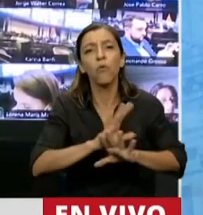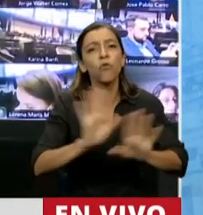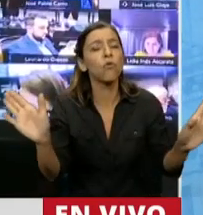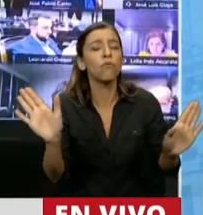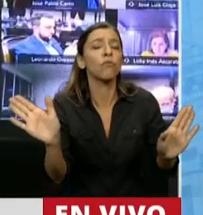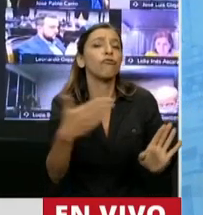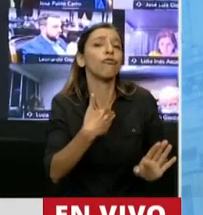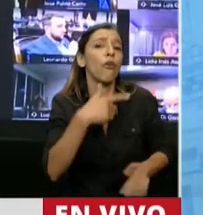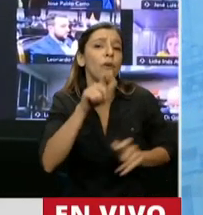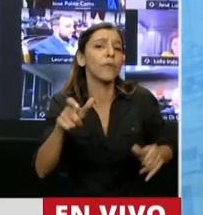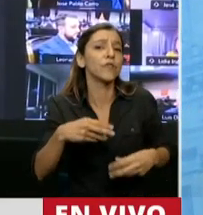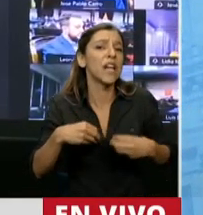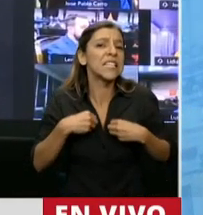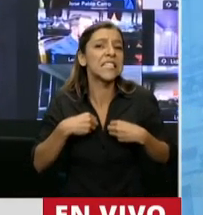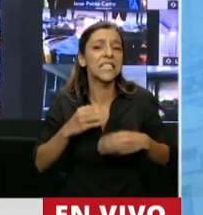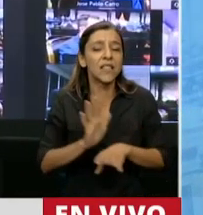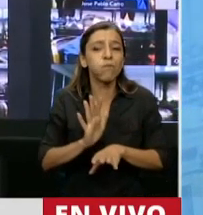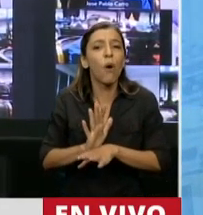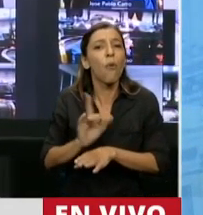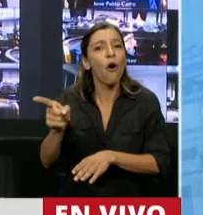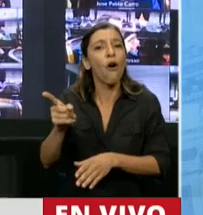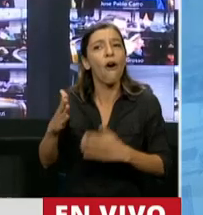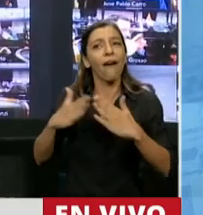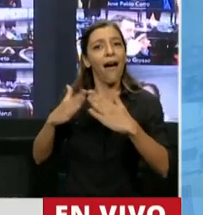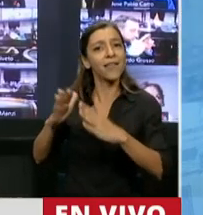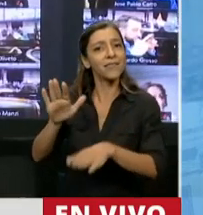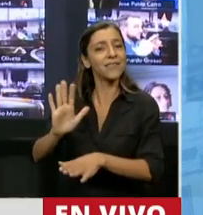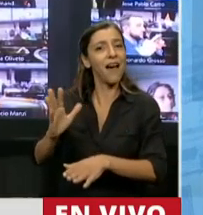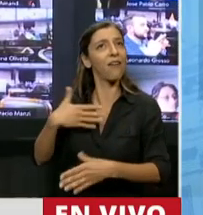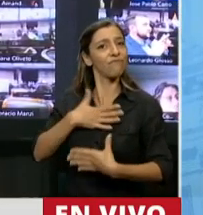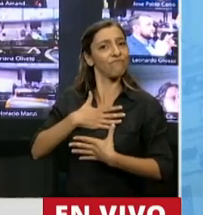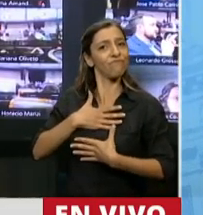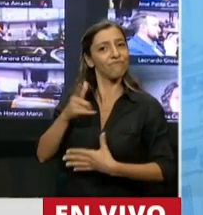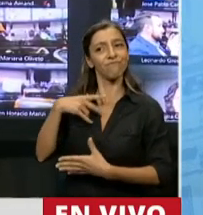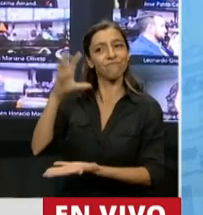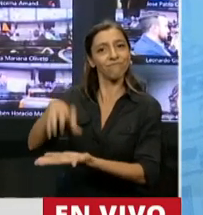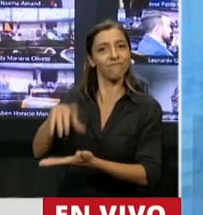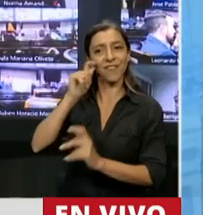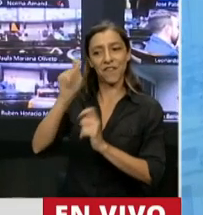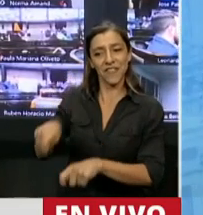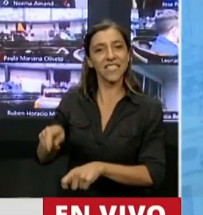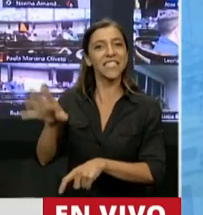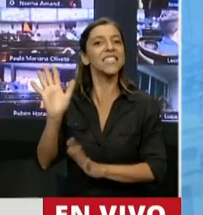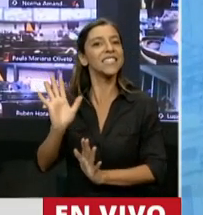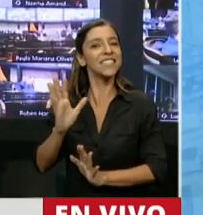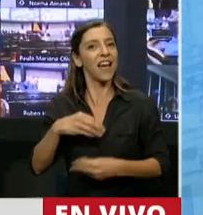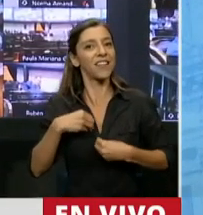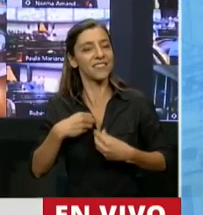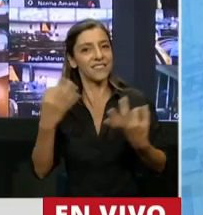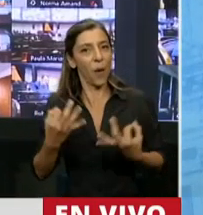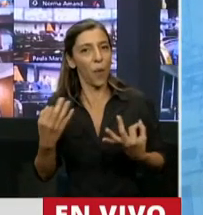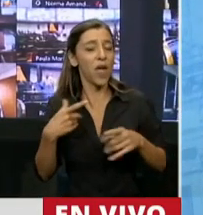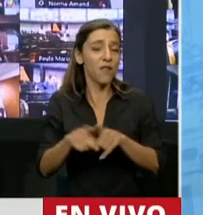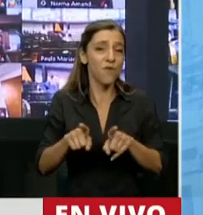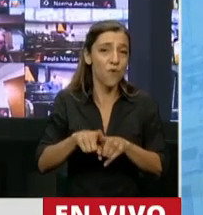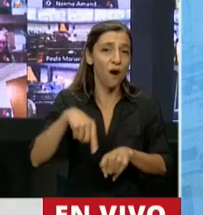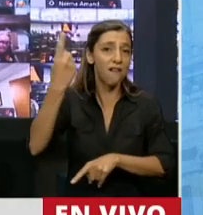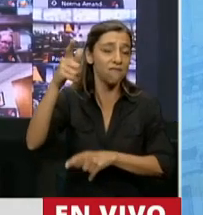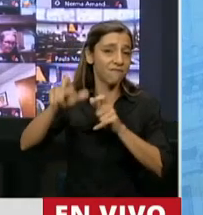casa cuando ingresan, cuando lo van a visitar, cuando alguien del extranjero o de nuestro